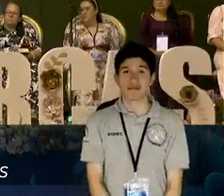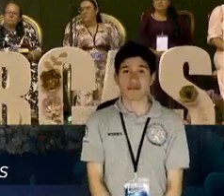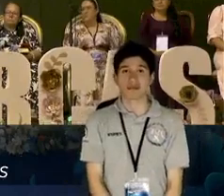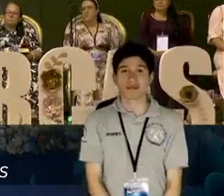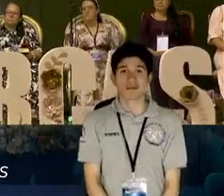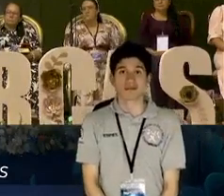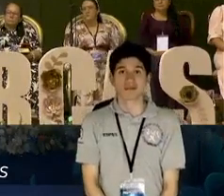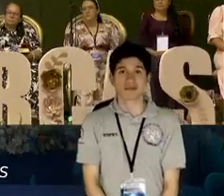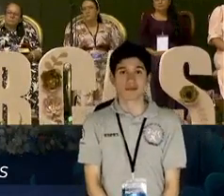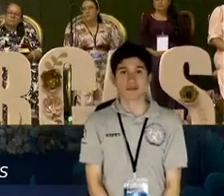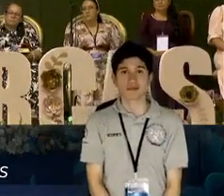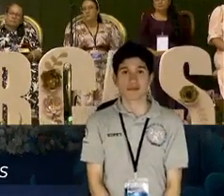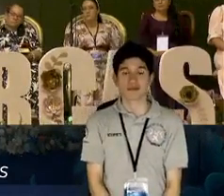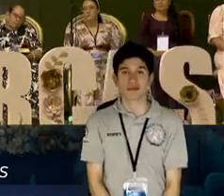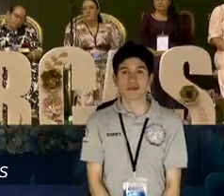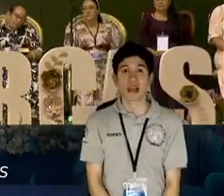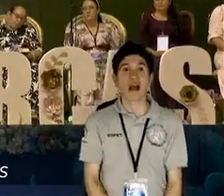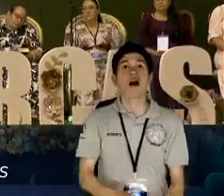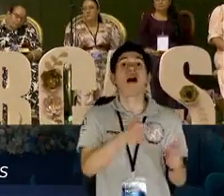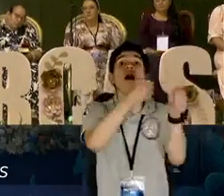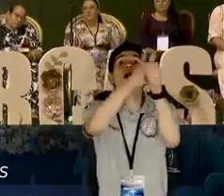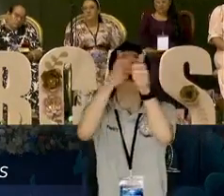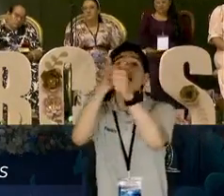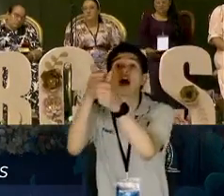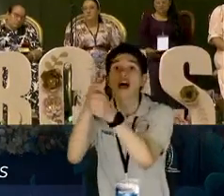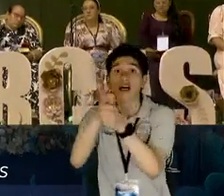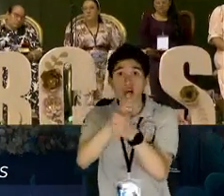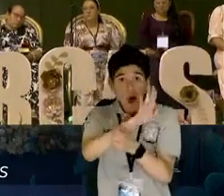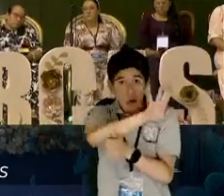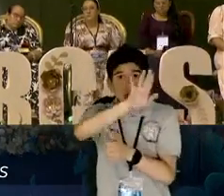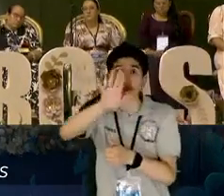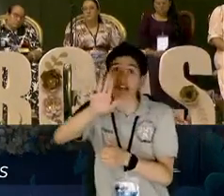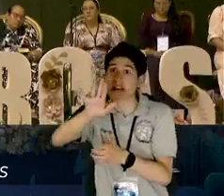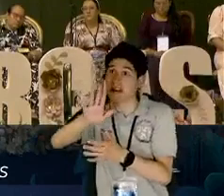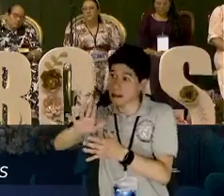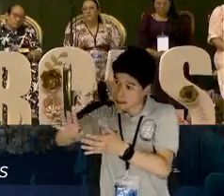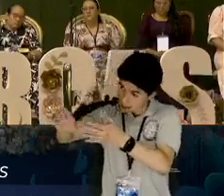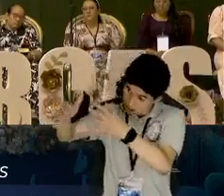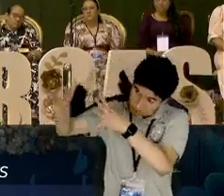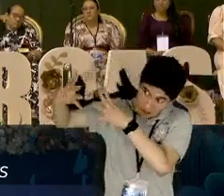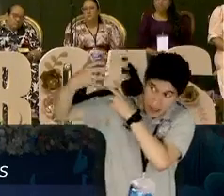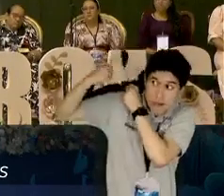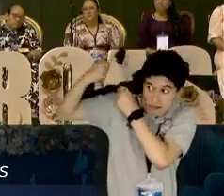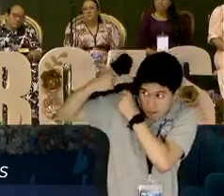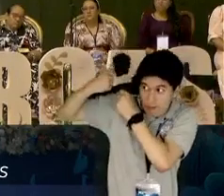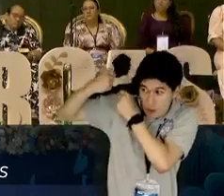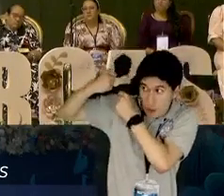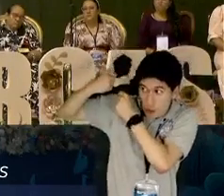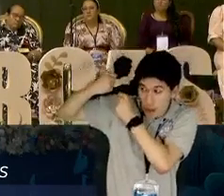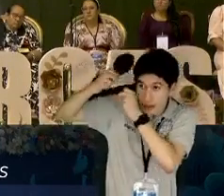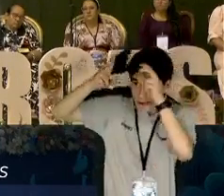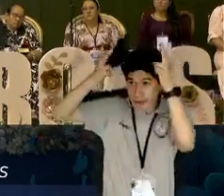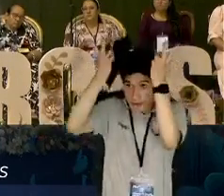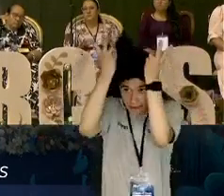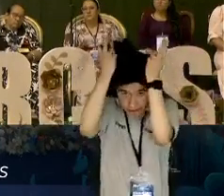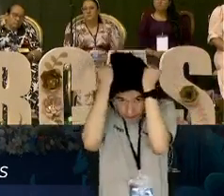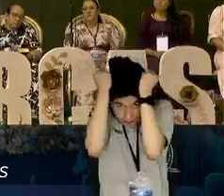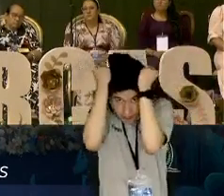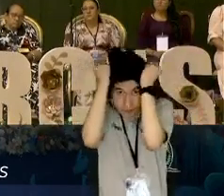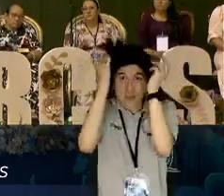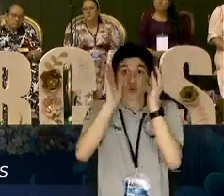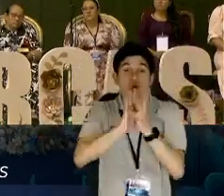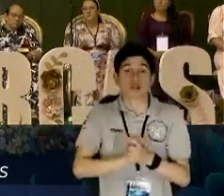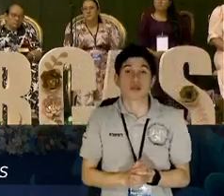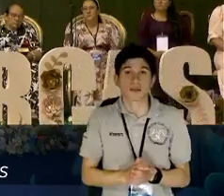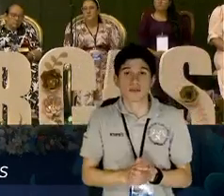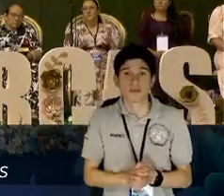Así que cada uno sométase, ¿cierto? Y estamos todos sujetos. Ninguno es rueda suelta.